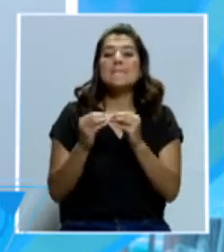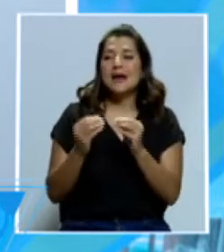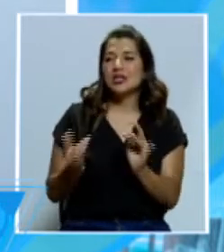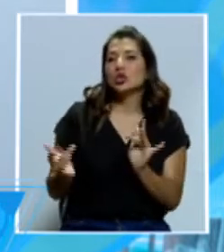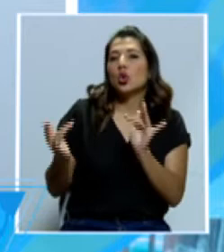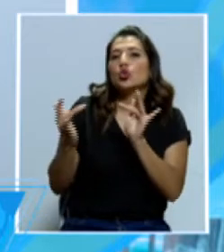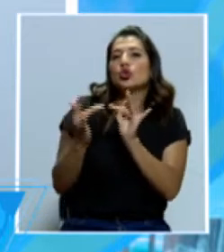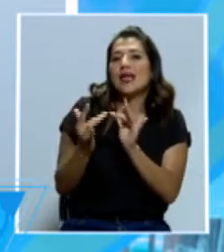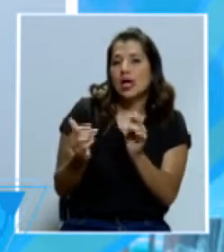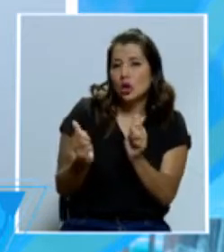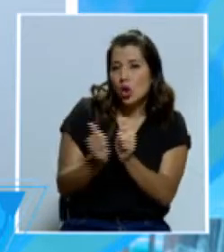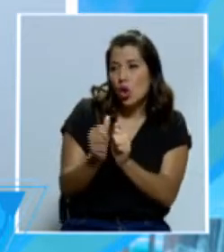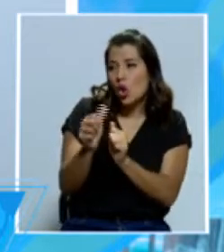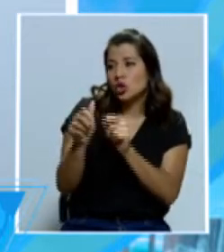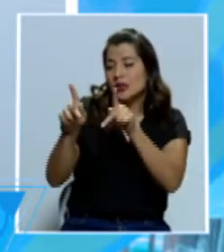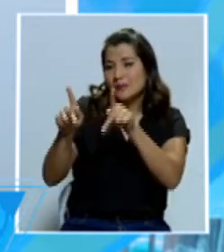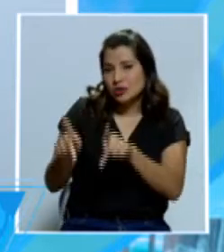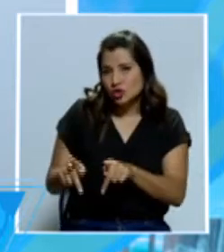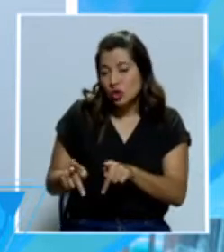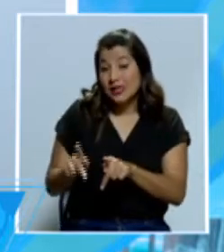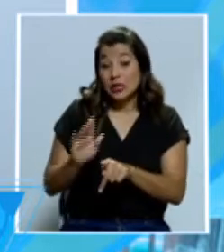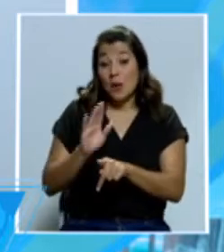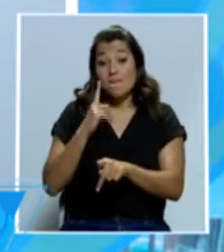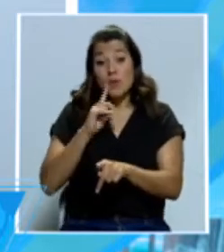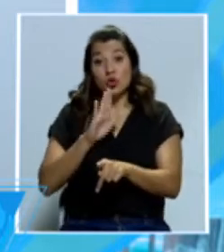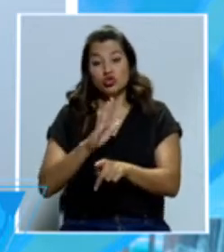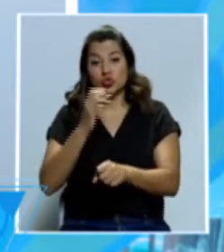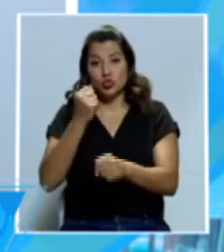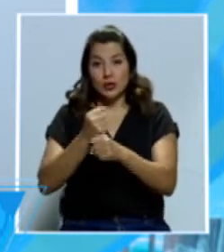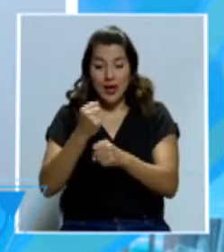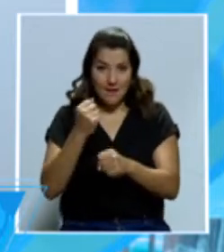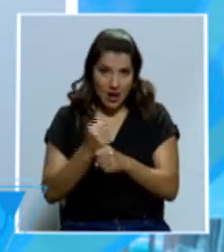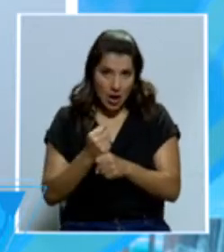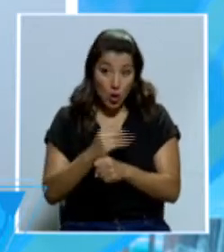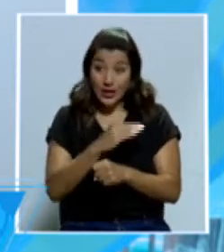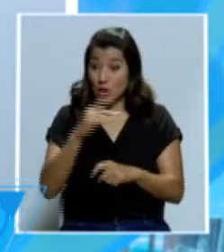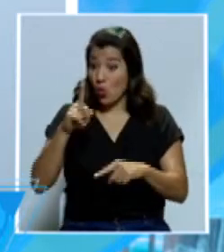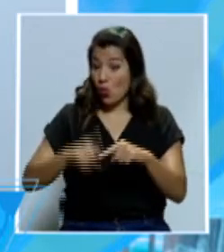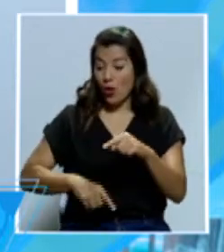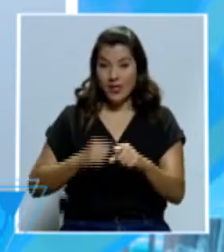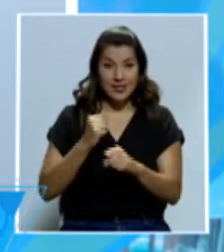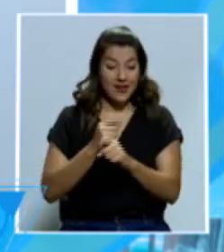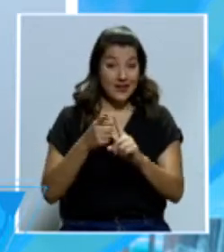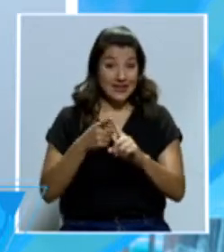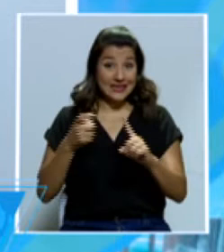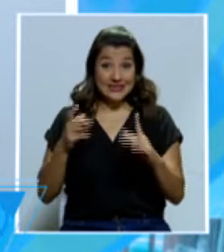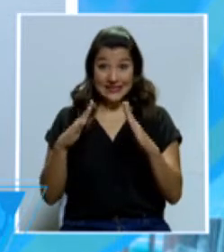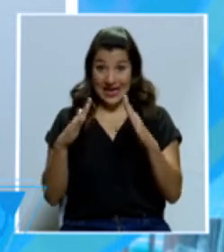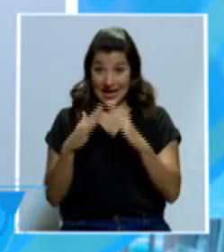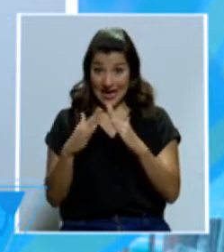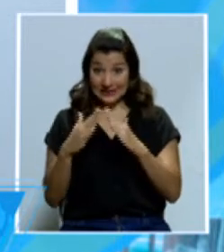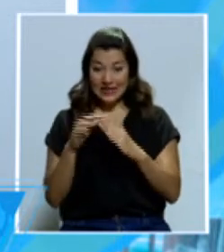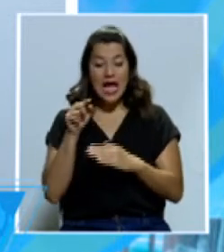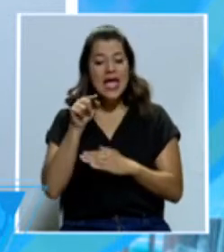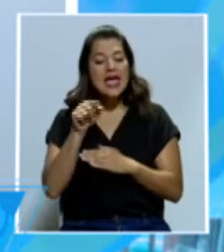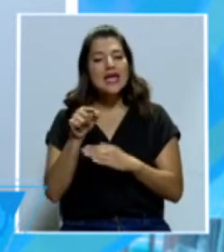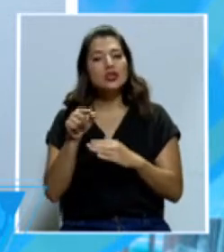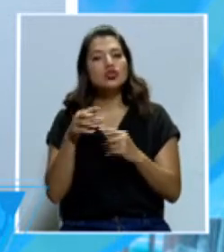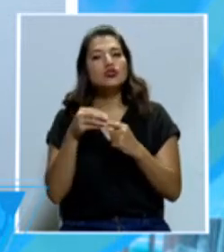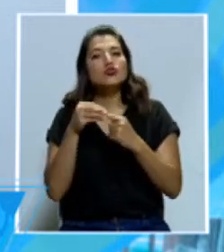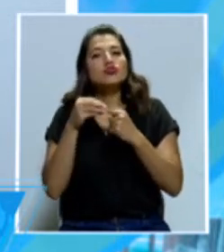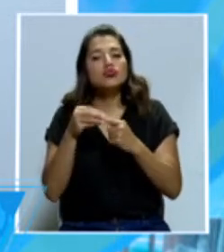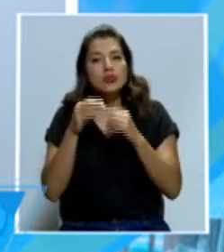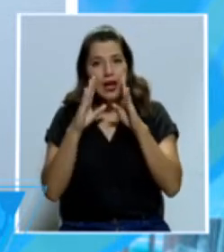de trabajo productivos, no teletrabajables, entonces se vuelven prioridad, ¿verdad?